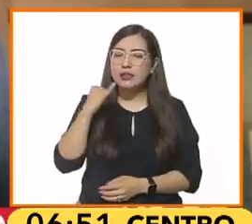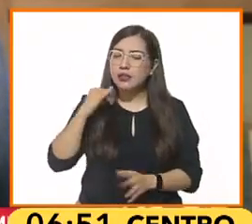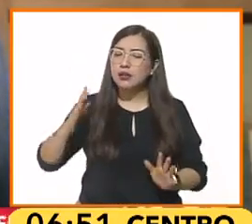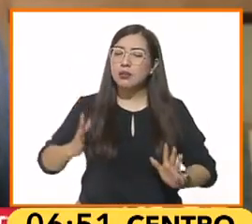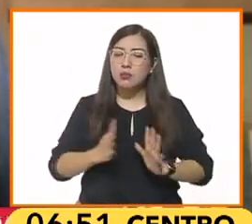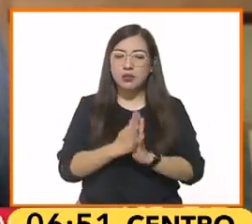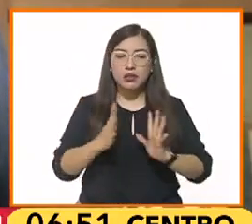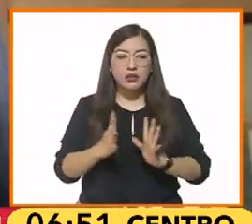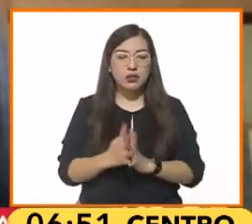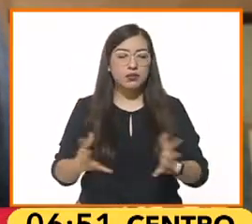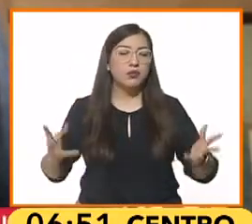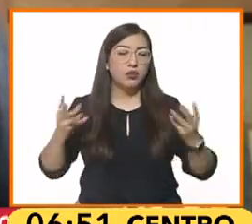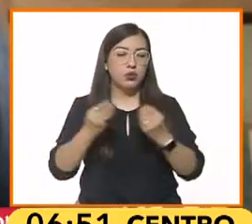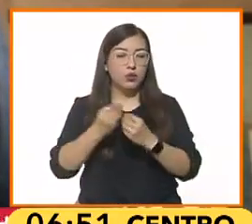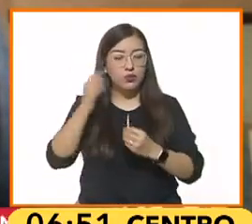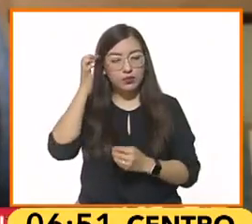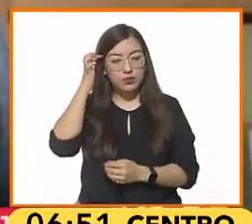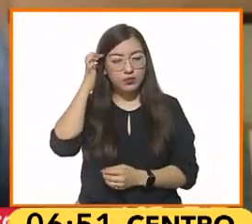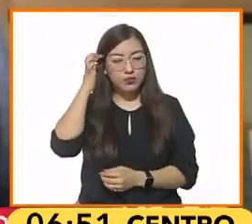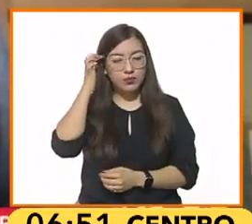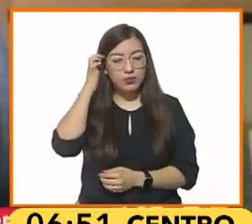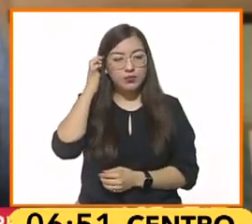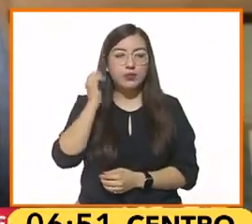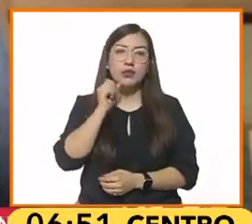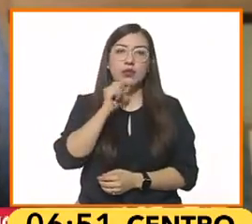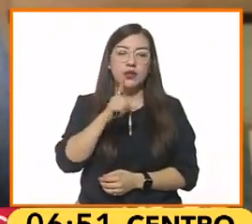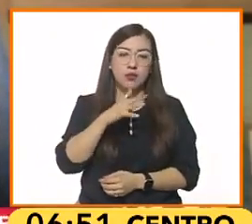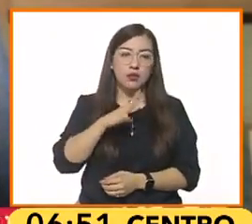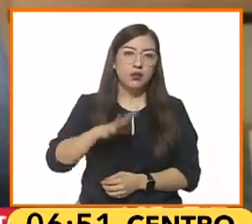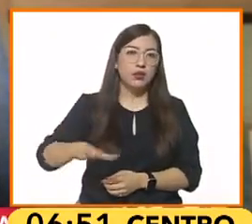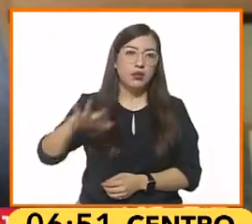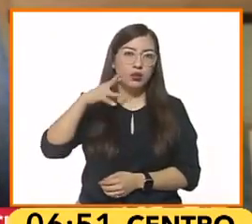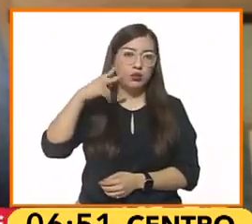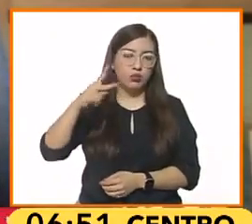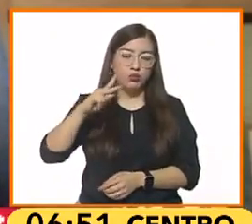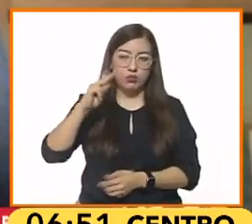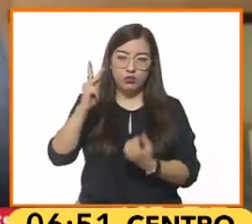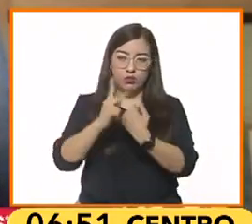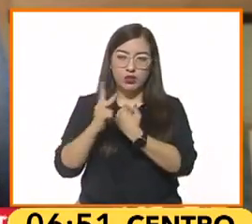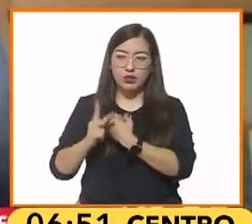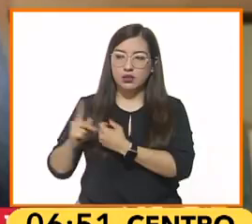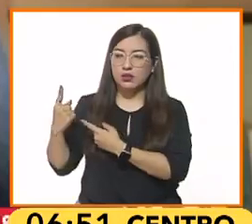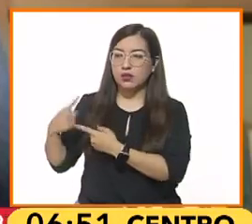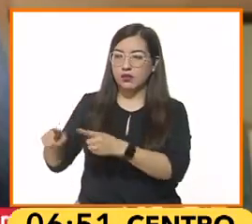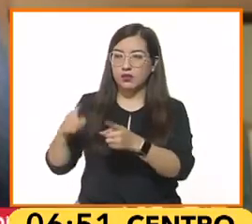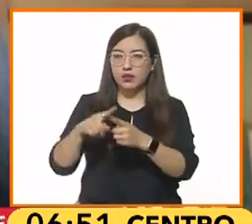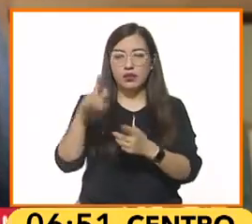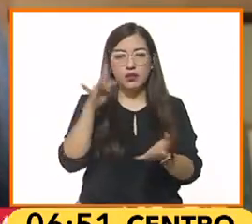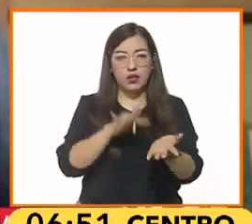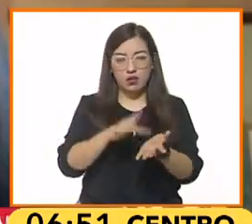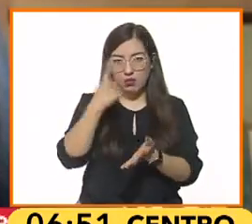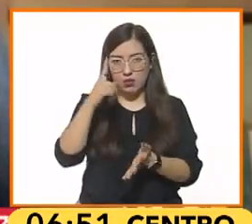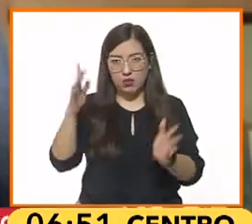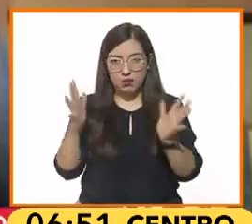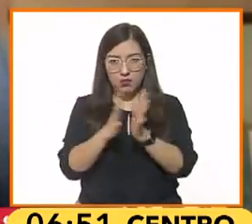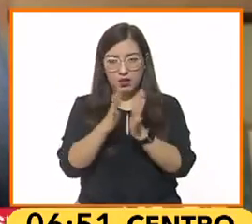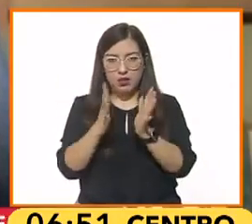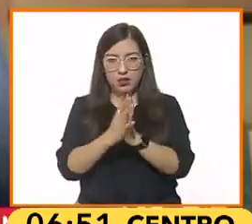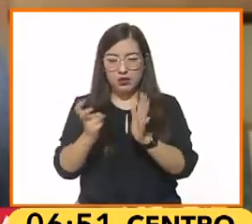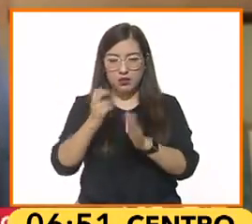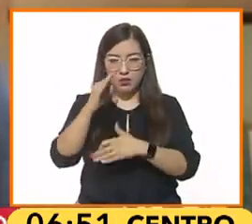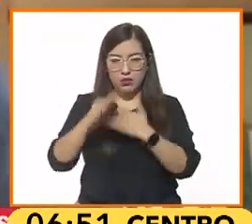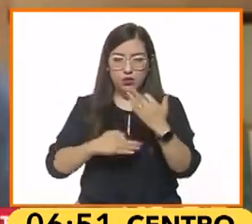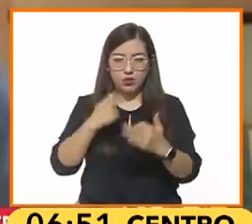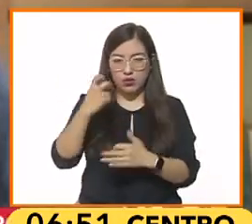y que otros actores inmobiliarios en los países árabes del Golfo participen en la reconstrucción de Gaza, con todo lo que esto puede afectar para